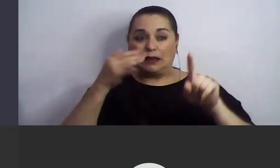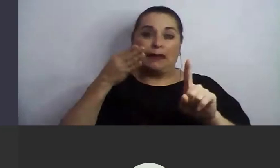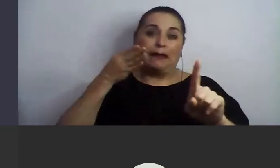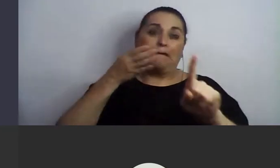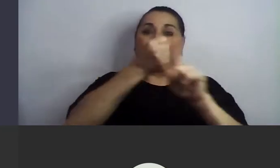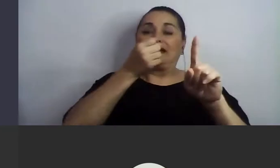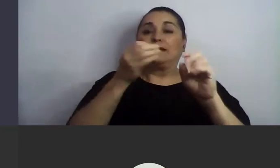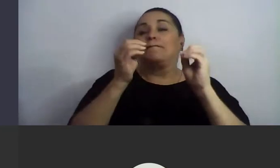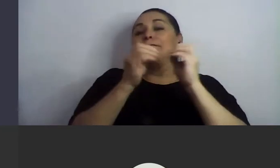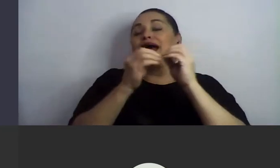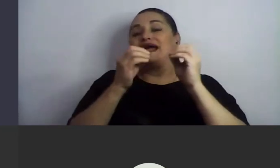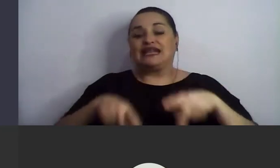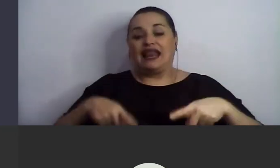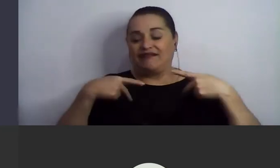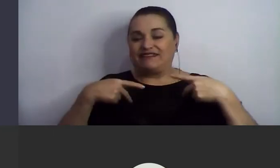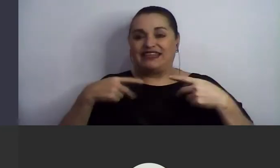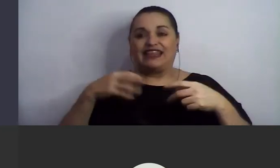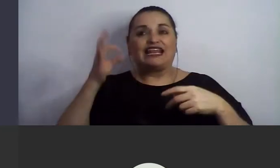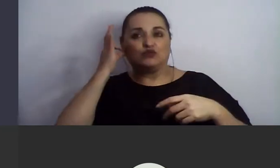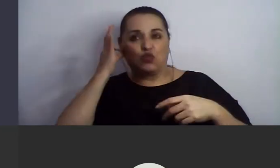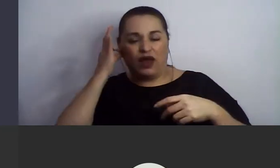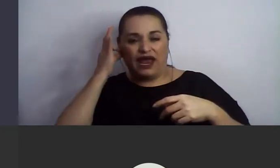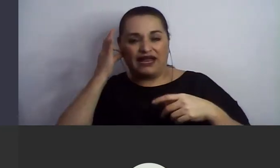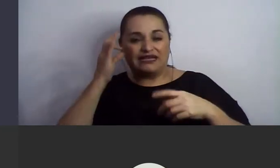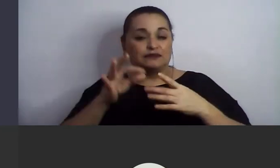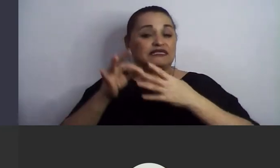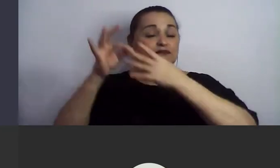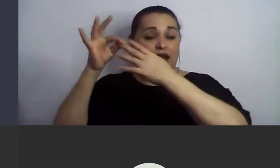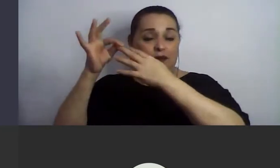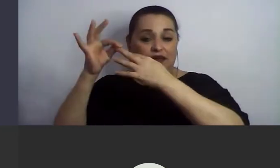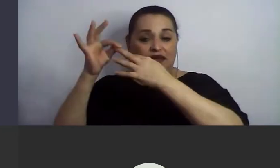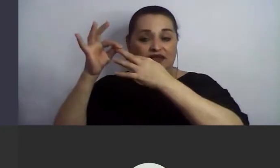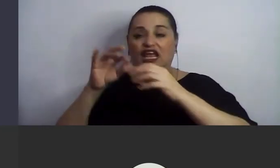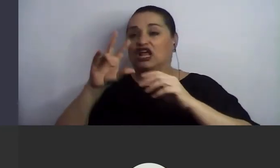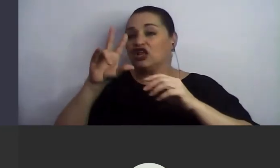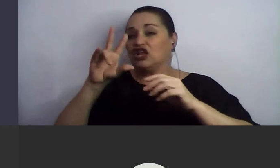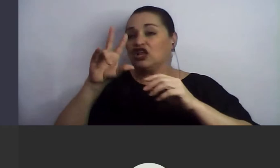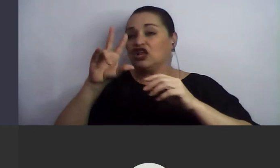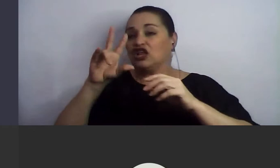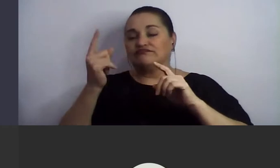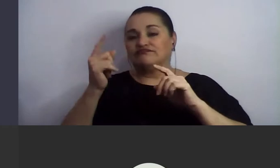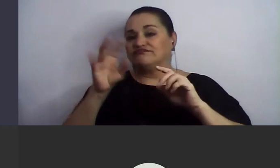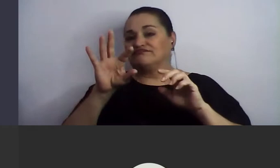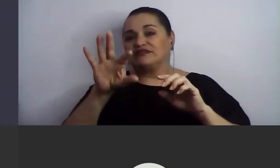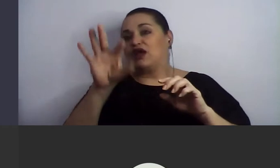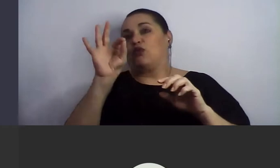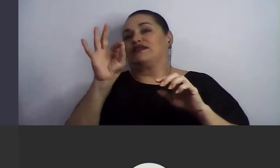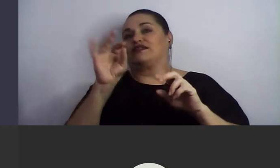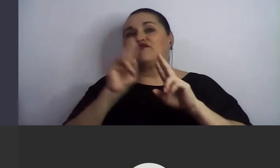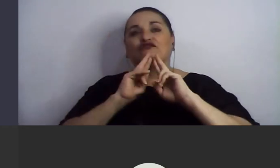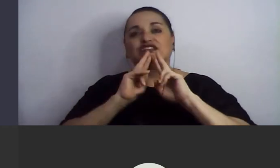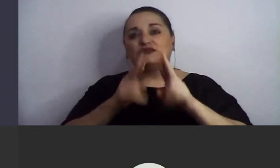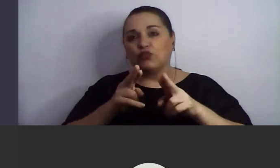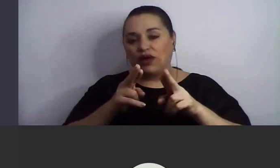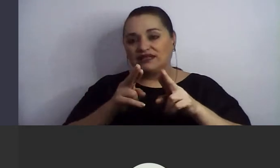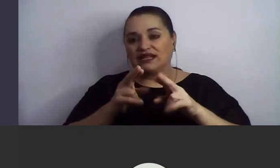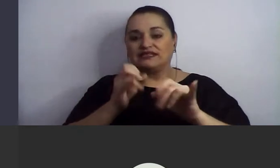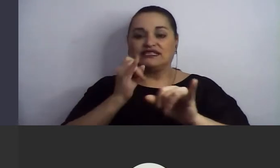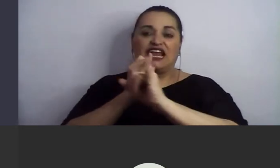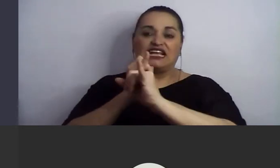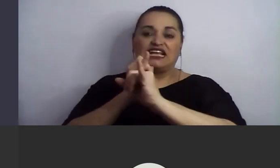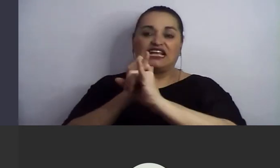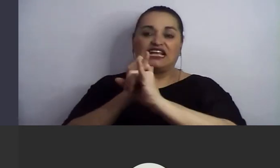cotidiana de las mujeres y que principalmente no encuentran muchas veces respuestas de las instituciones a la solución del